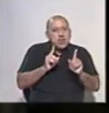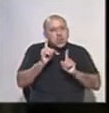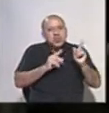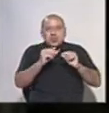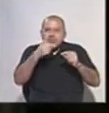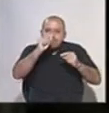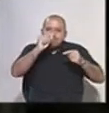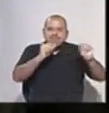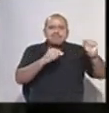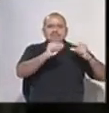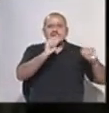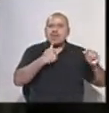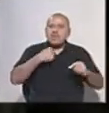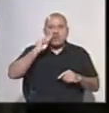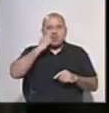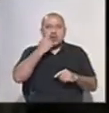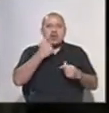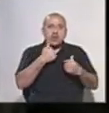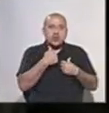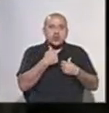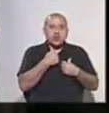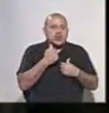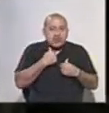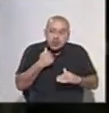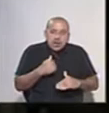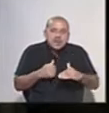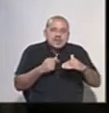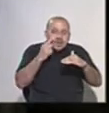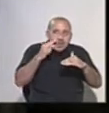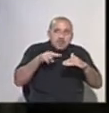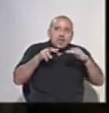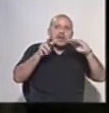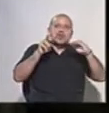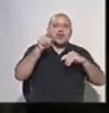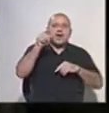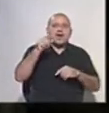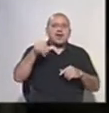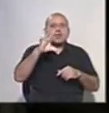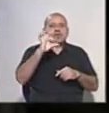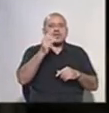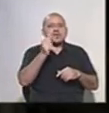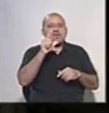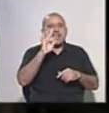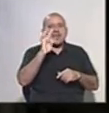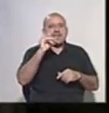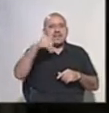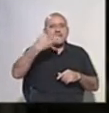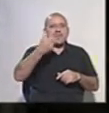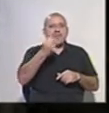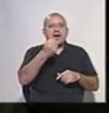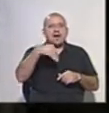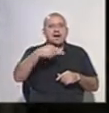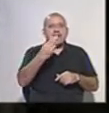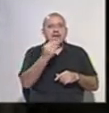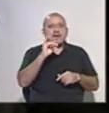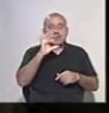a mí también me gusta, porque nosotros crecimos mirando a Saltimbanquis, a Noa Milonga, Arlequines, Pierrot, las murgas estas a